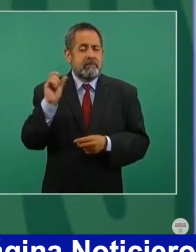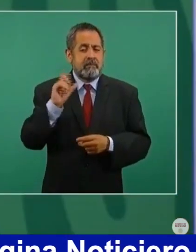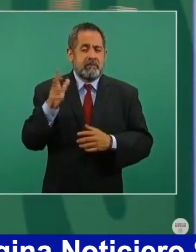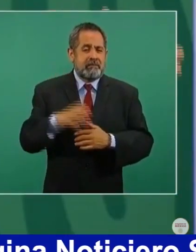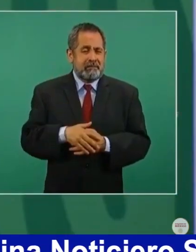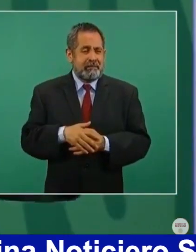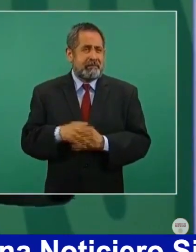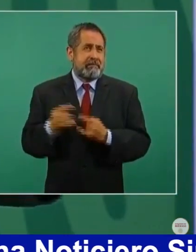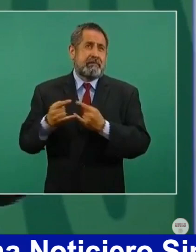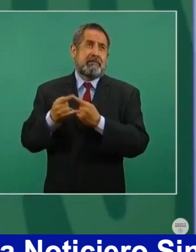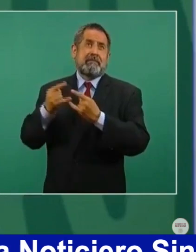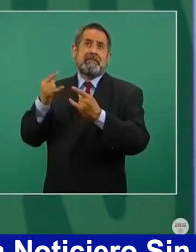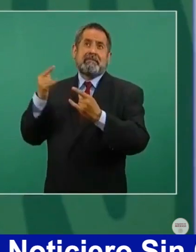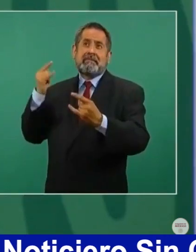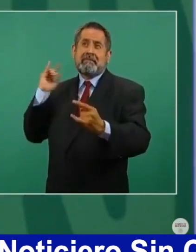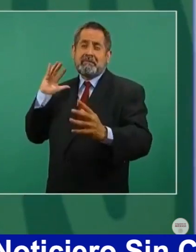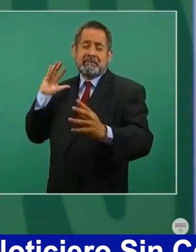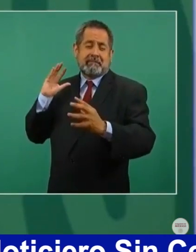en toda la historia